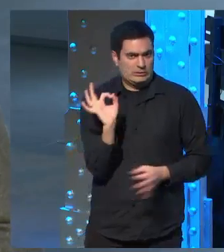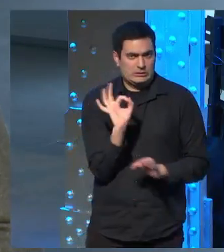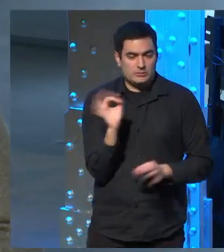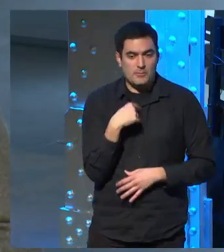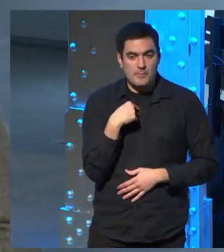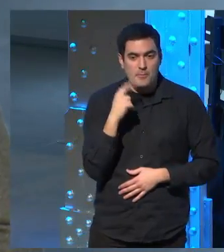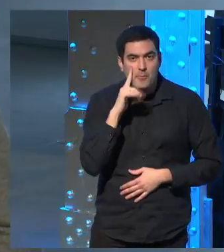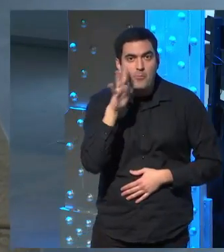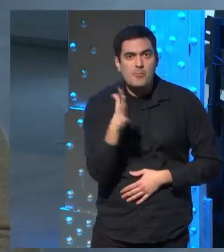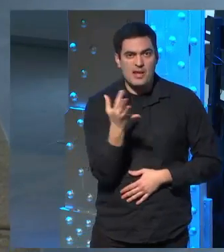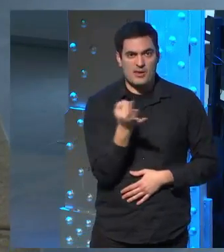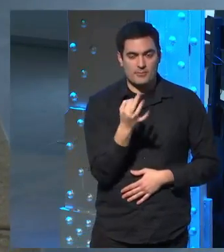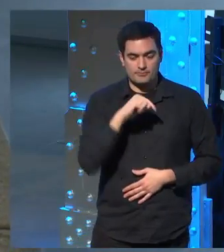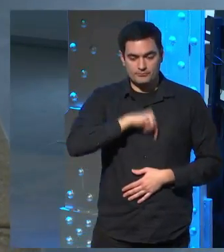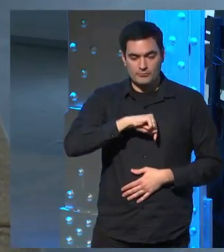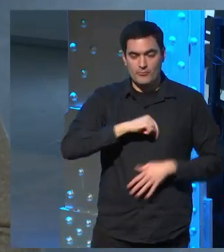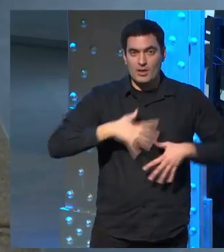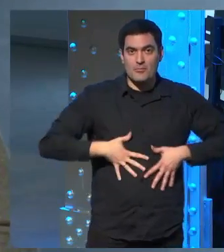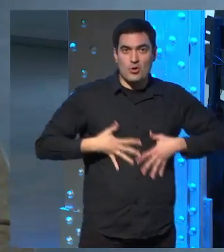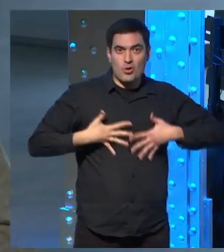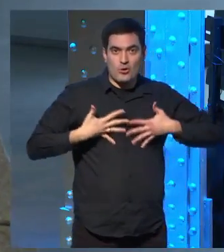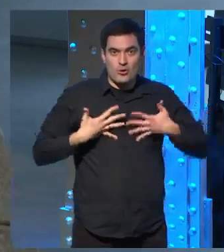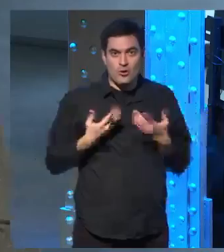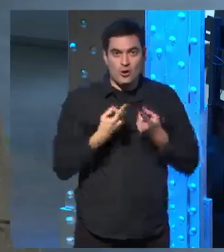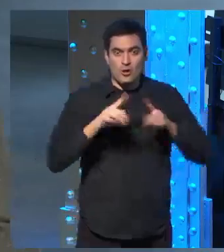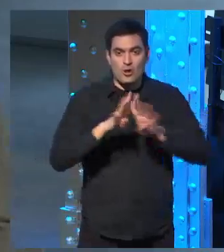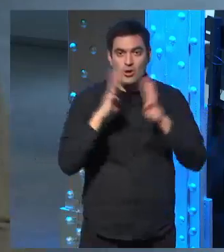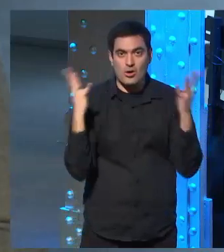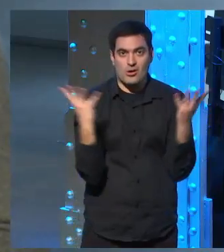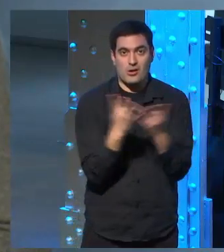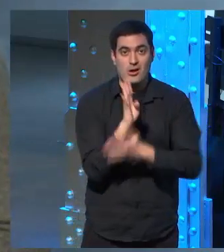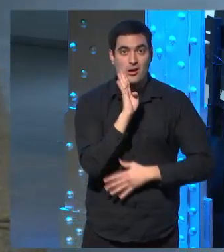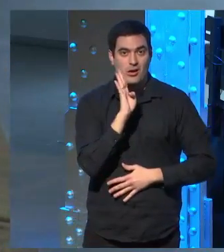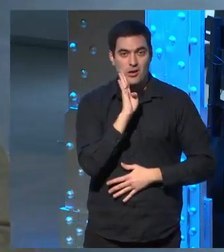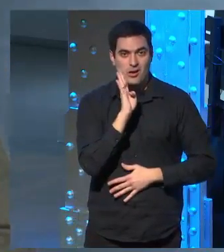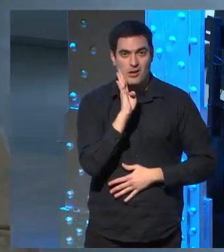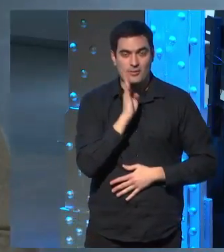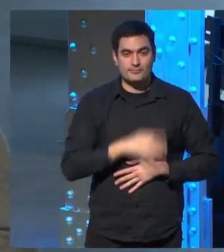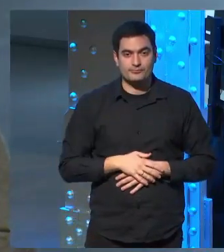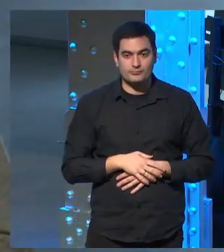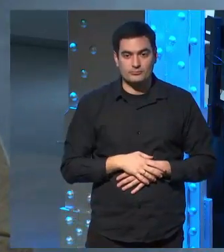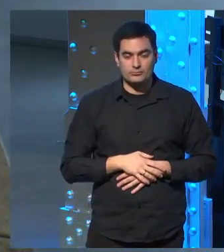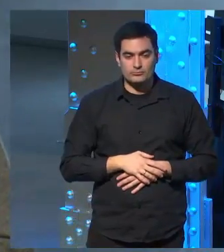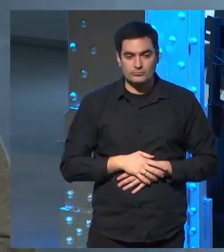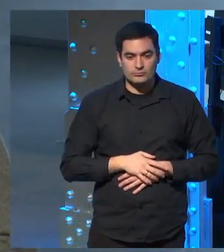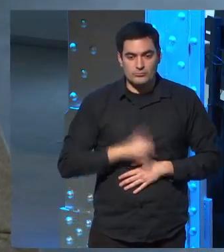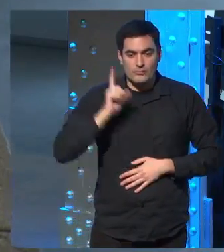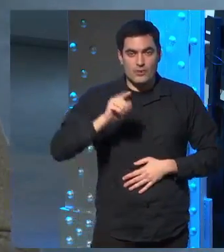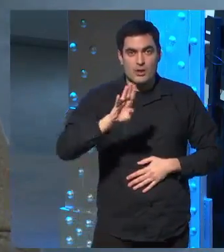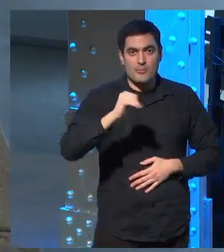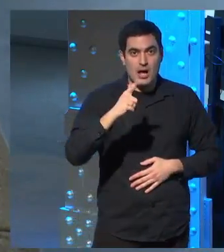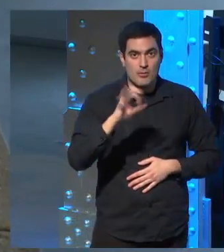me parece muy emocionante que con esa orquesta haya estado dirigida por